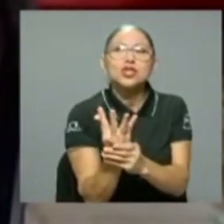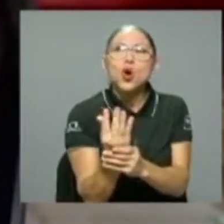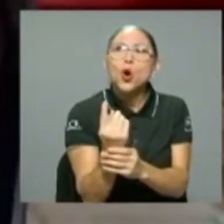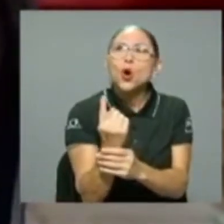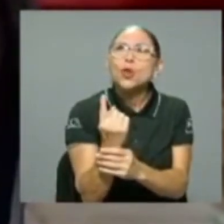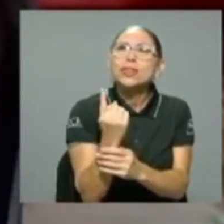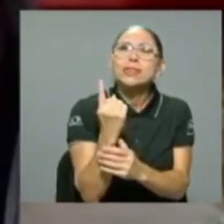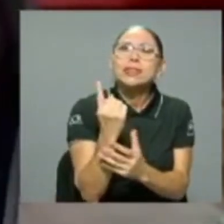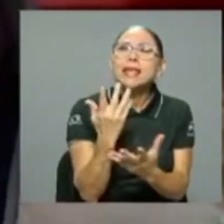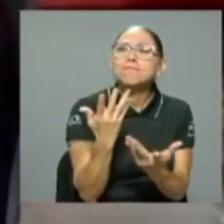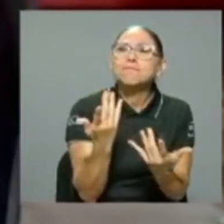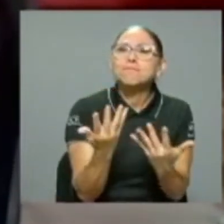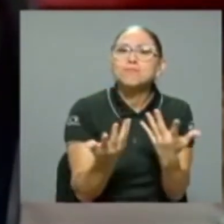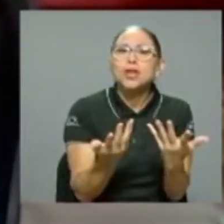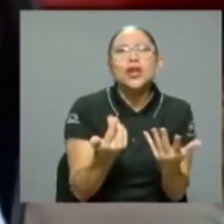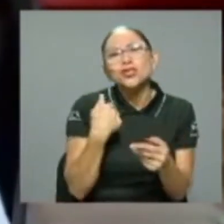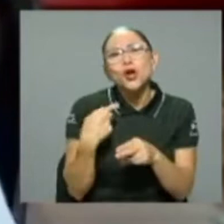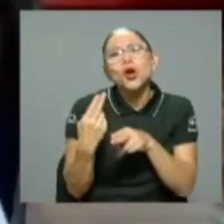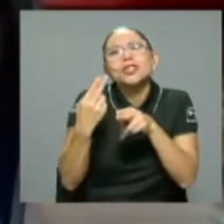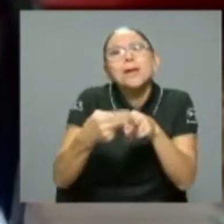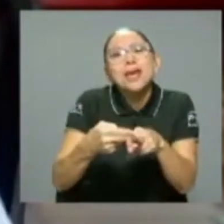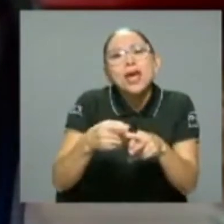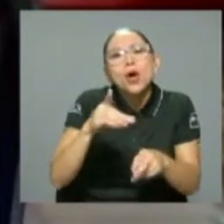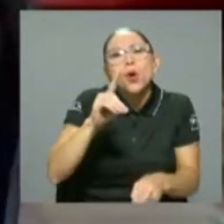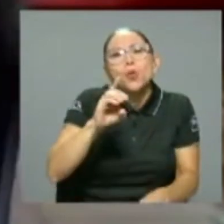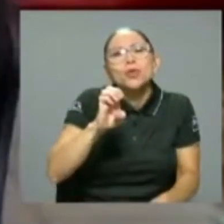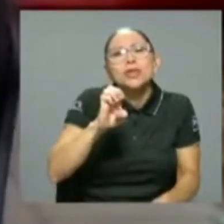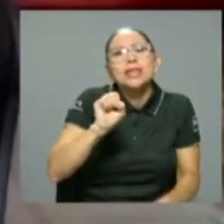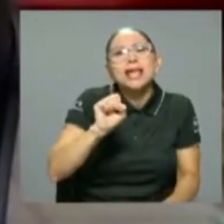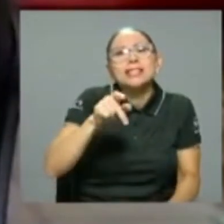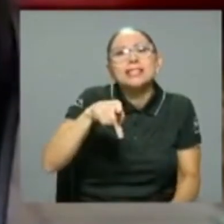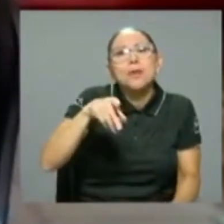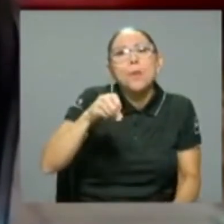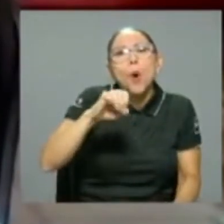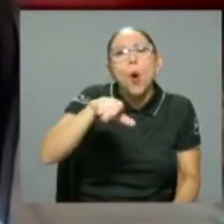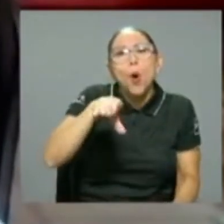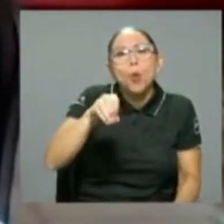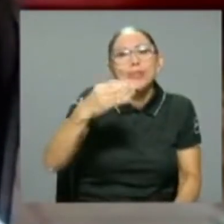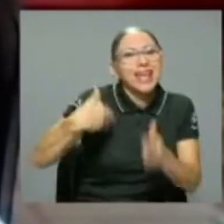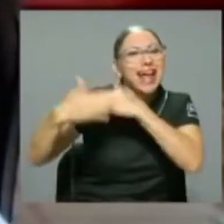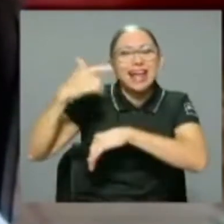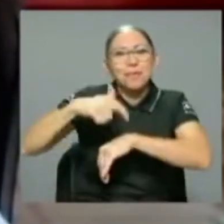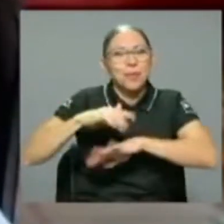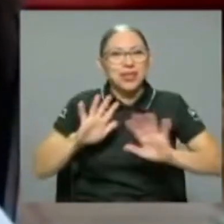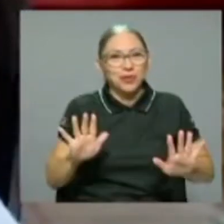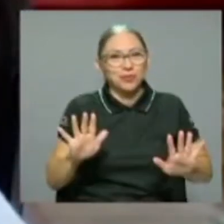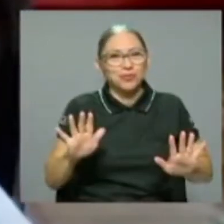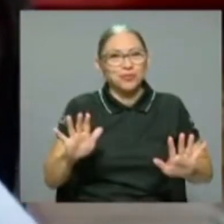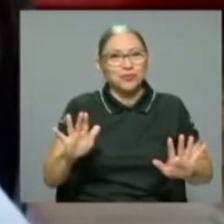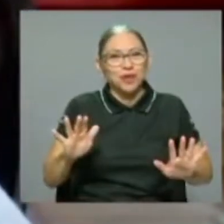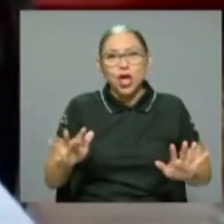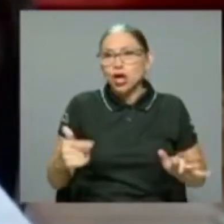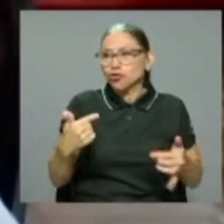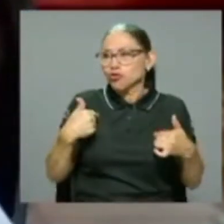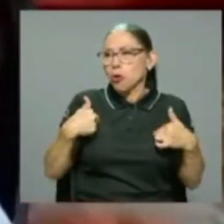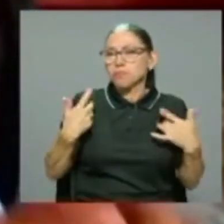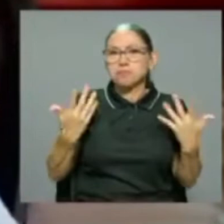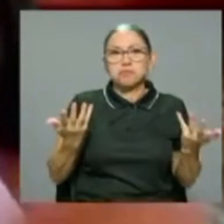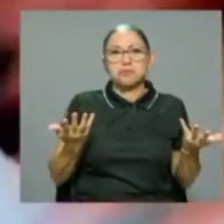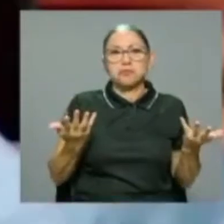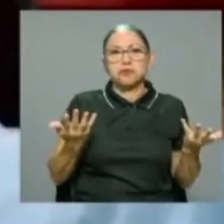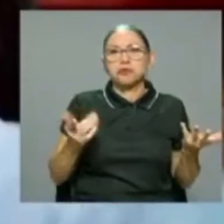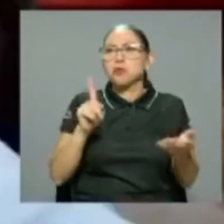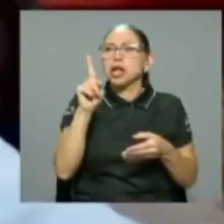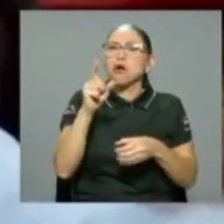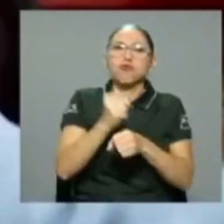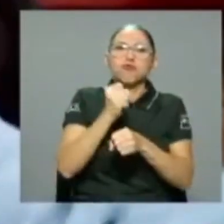un despojo. Yo lo llamé un despojo en aquel momento. Yo era funcionario inferior,